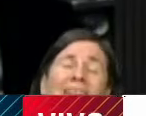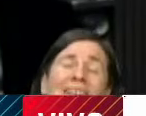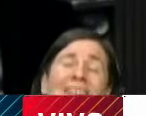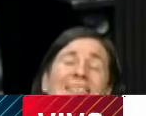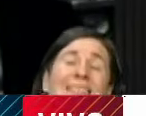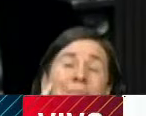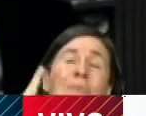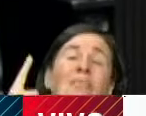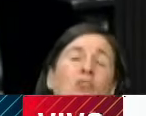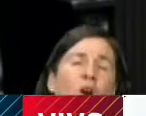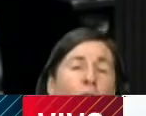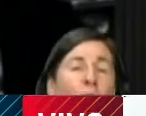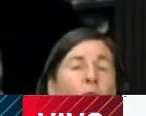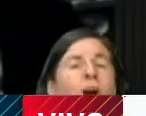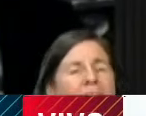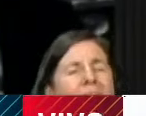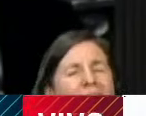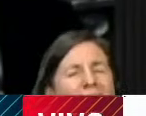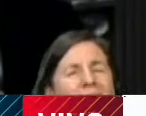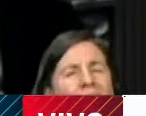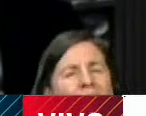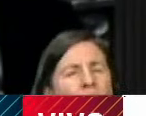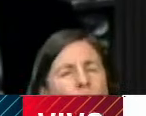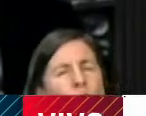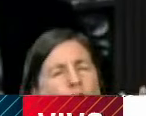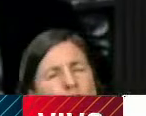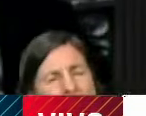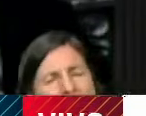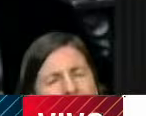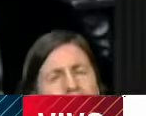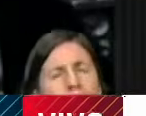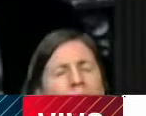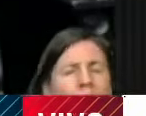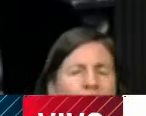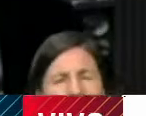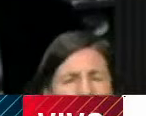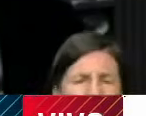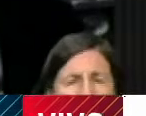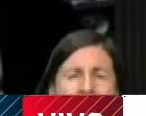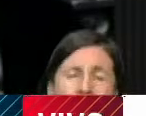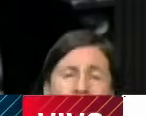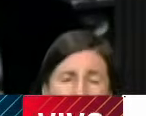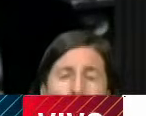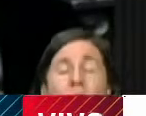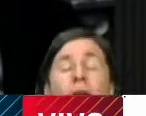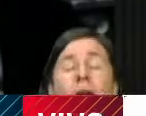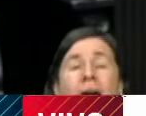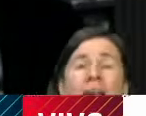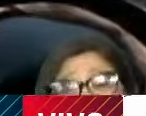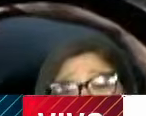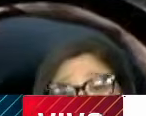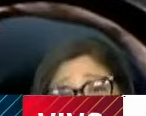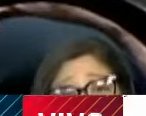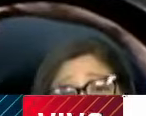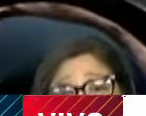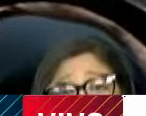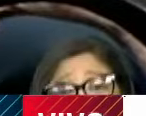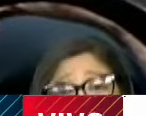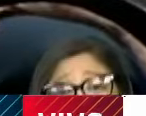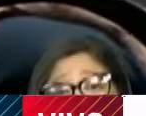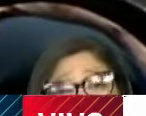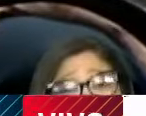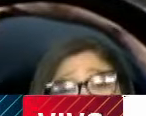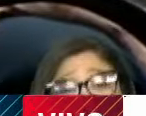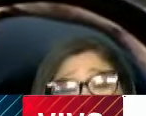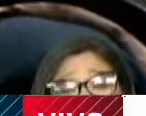estaba. Había una confianza. ¿Y por qué de que se llegó justo? ¿Crees que porque hay una coordinación de que algunos por ahí tenían que ayudar en otro momento? Me parece que lo que cambió